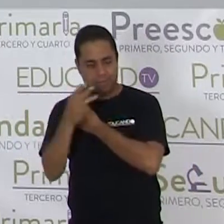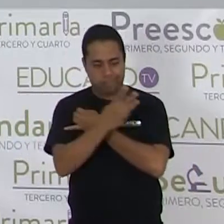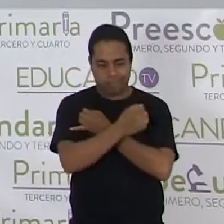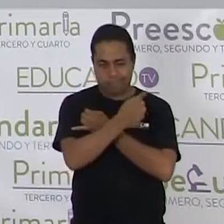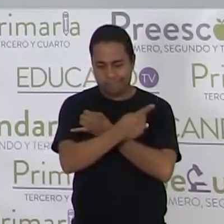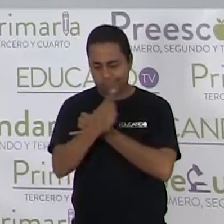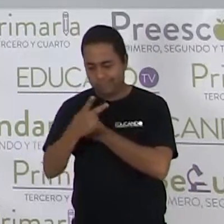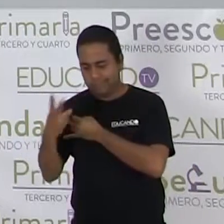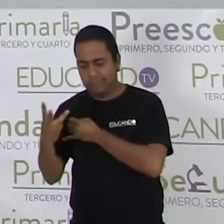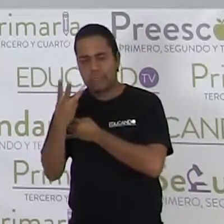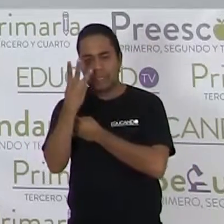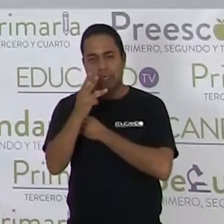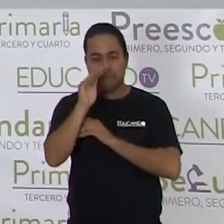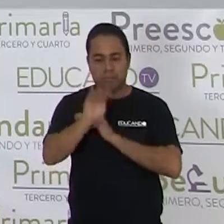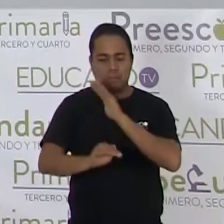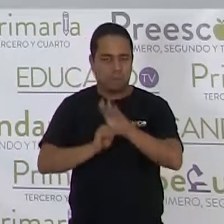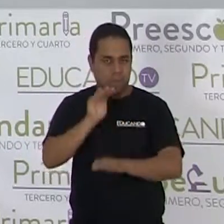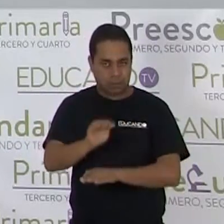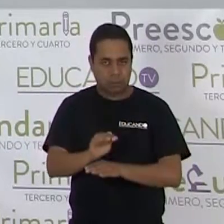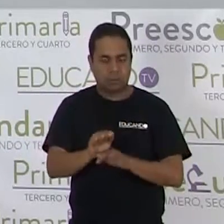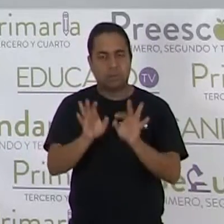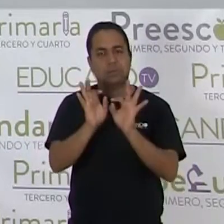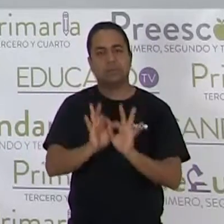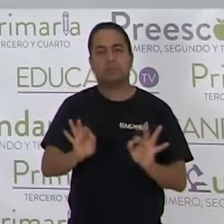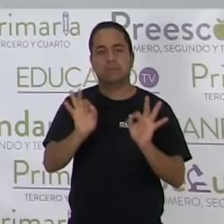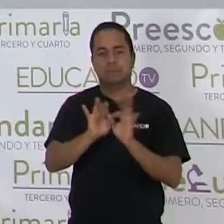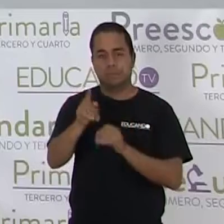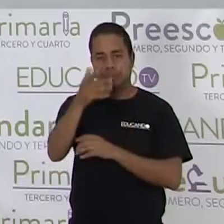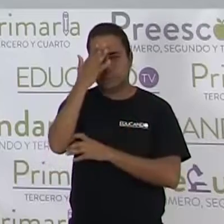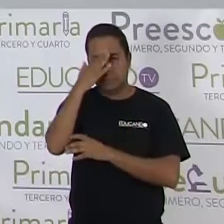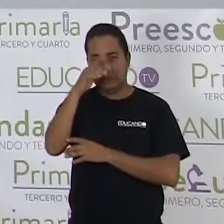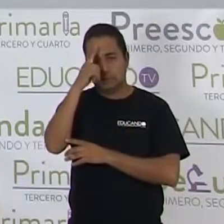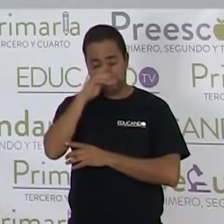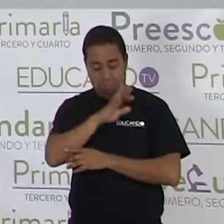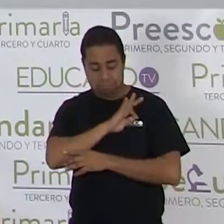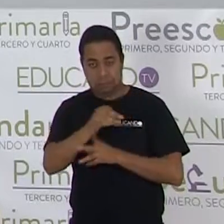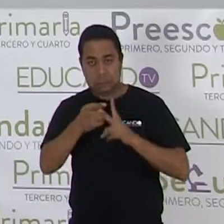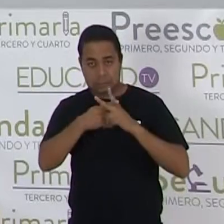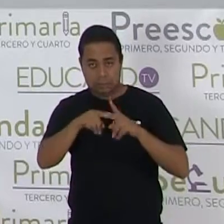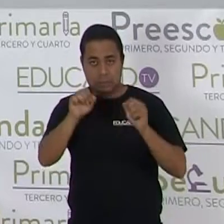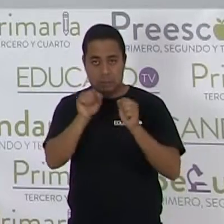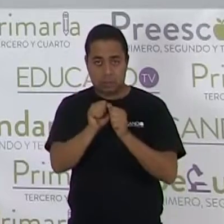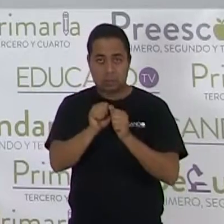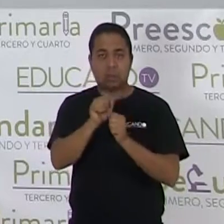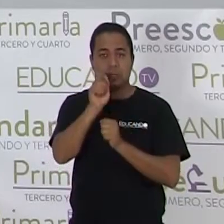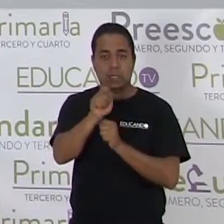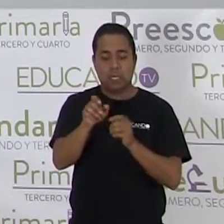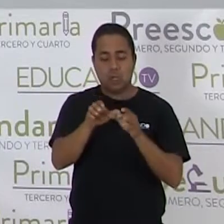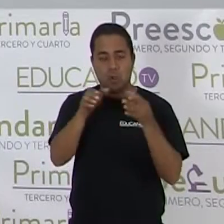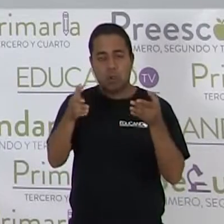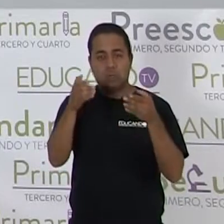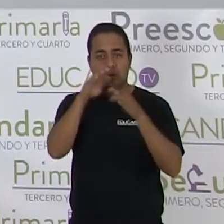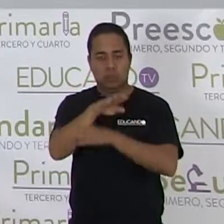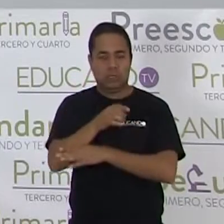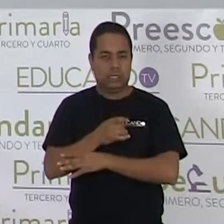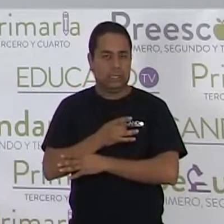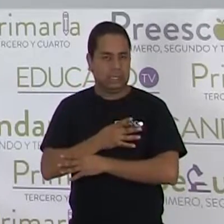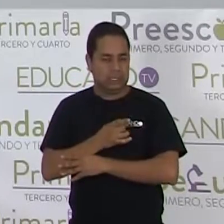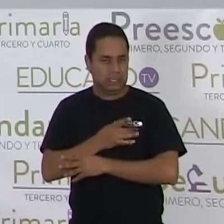y un desenlace o un final. Muy importante esta parte para poder introducirnos en el tema de lo que son los cuentos de